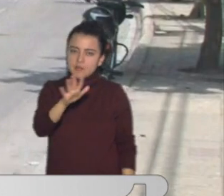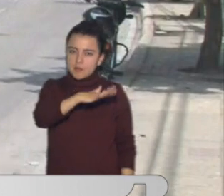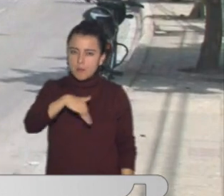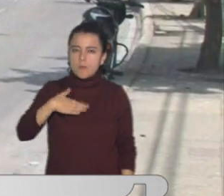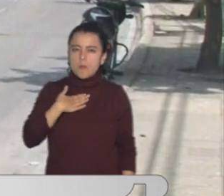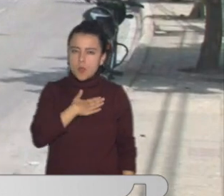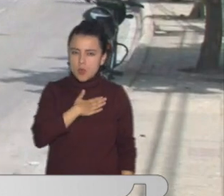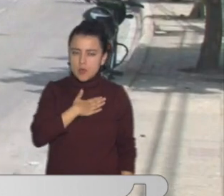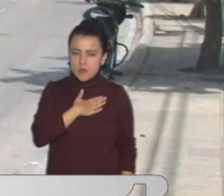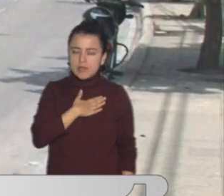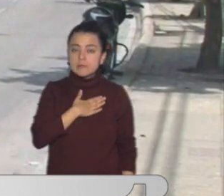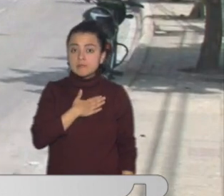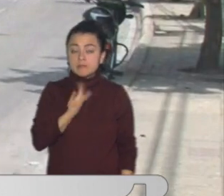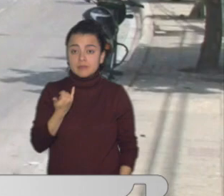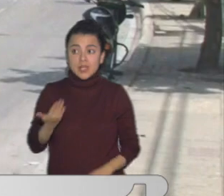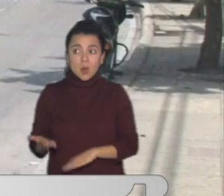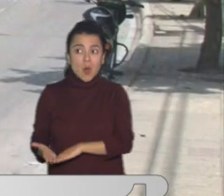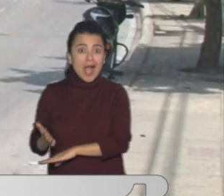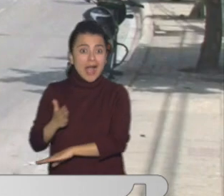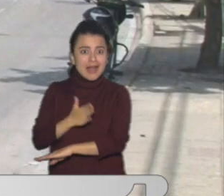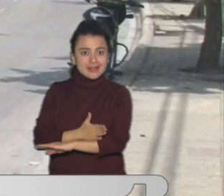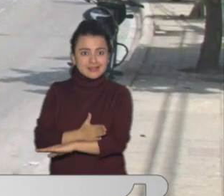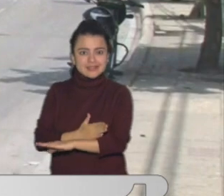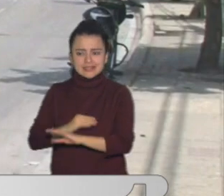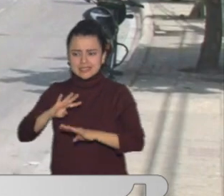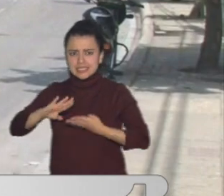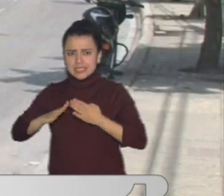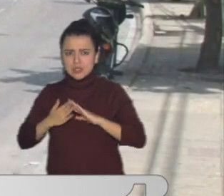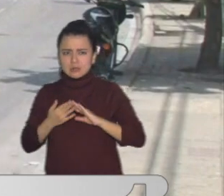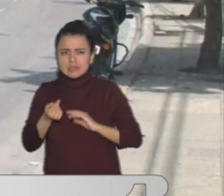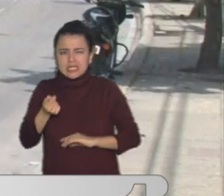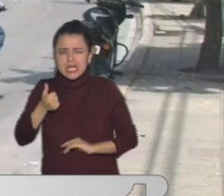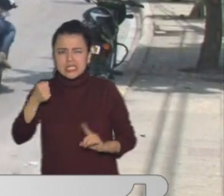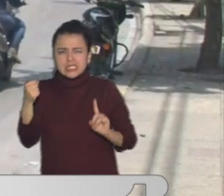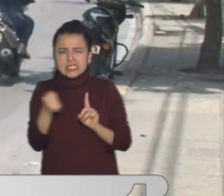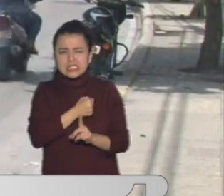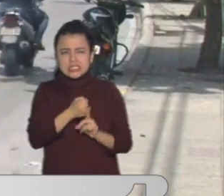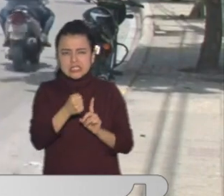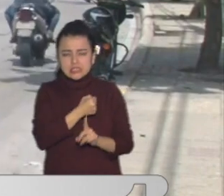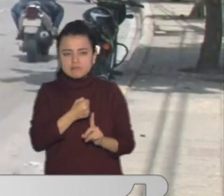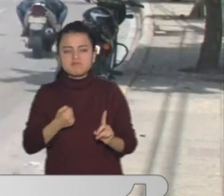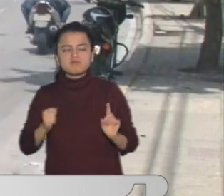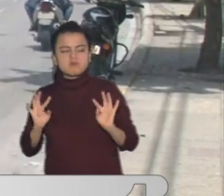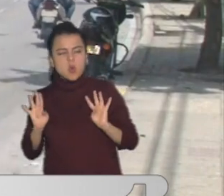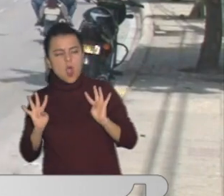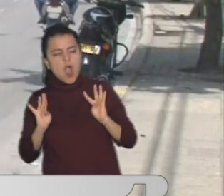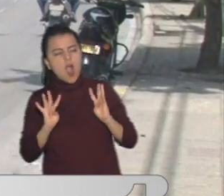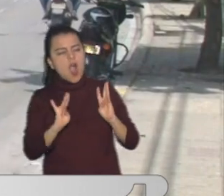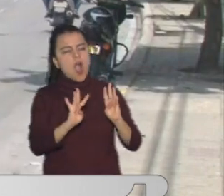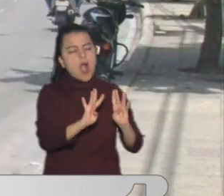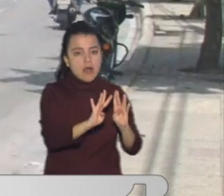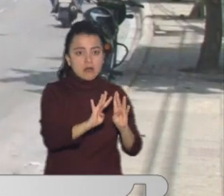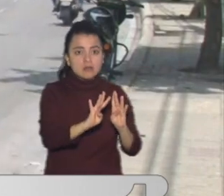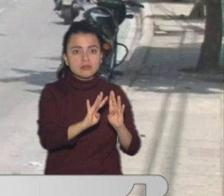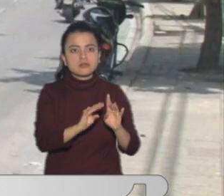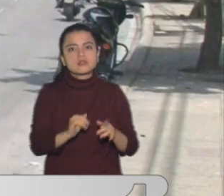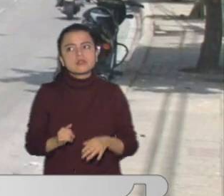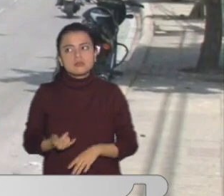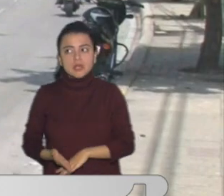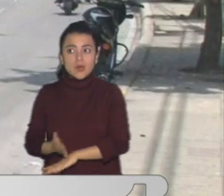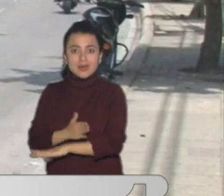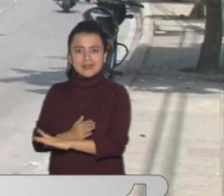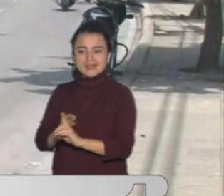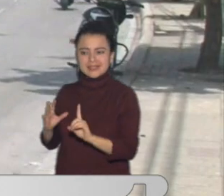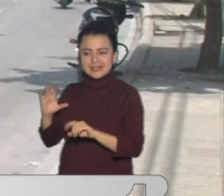ser capturado por la policía, la comunidad intentó lincharlo. Antes de que esto ocurriera, llegaron